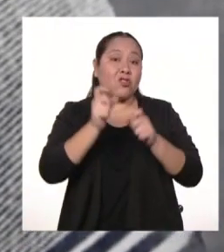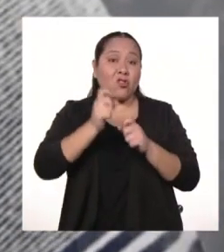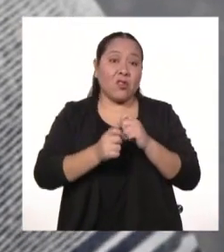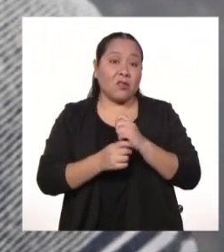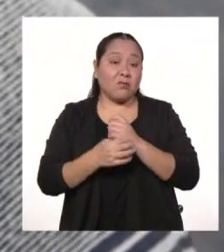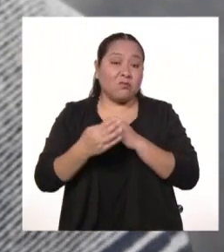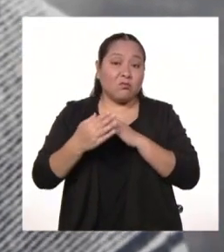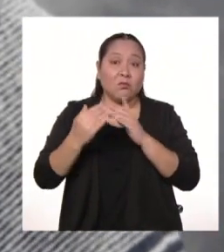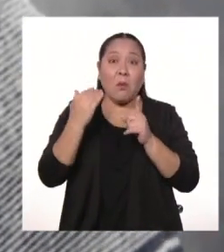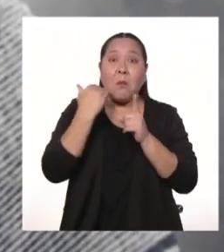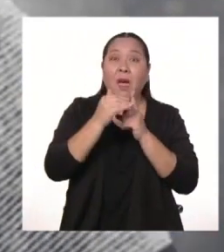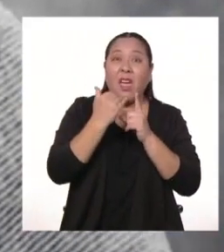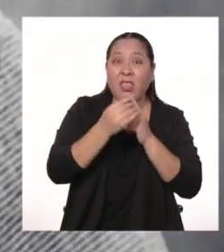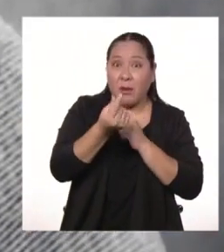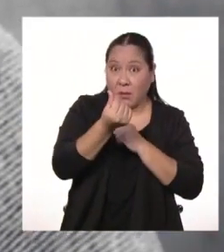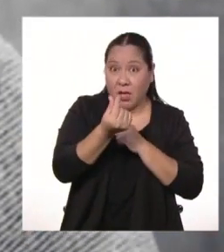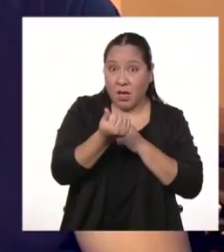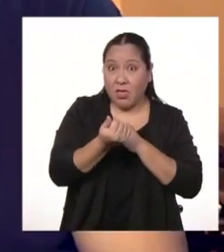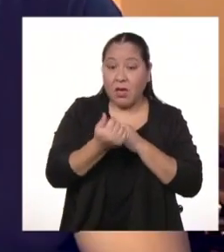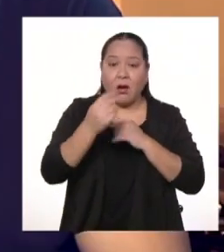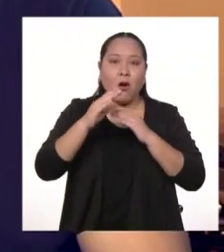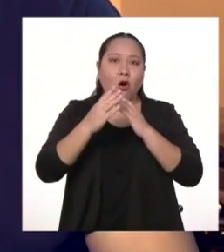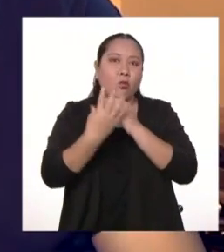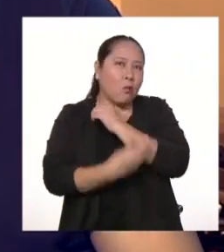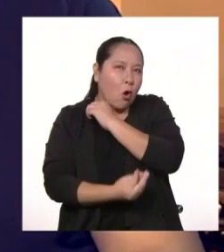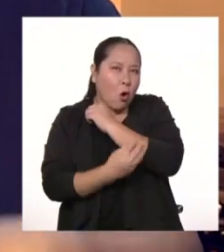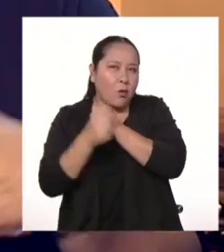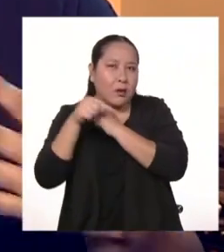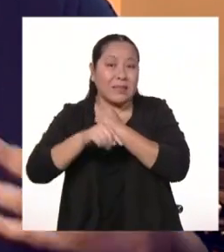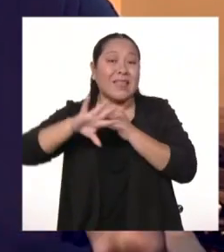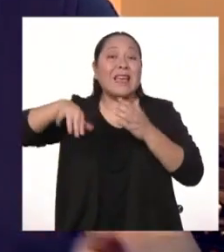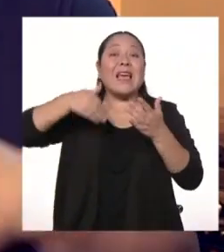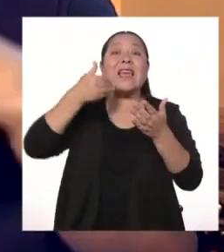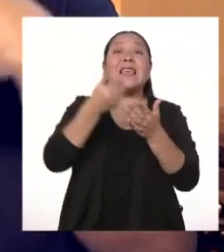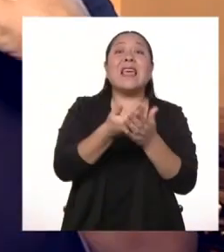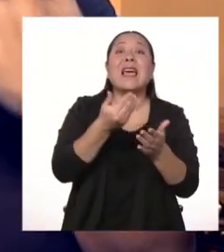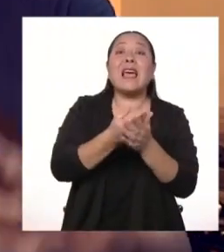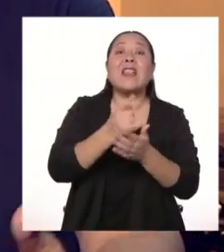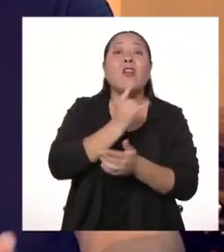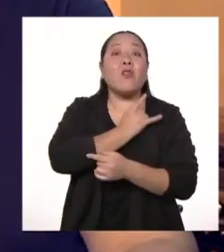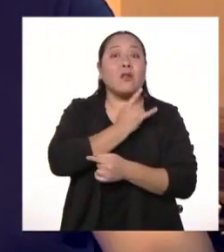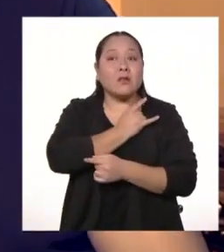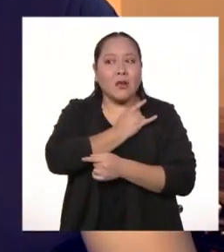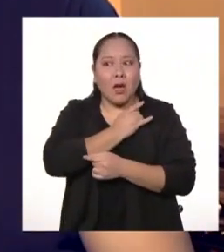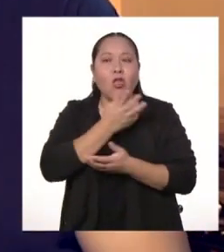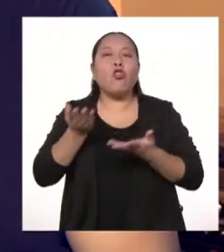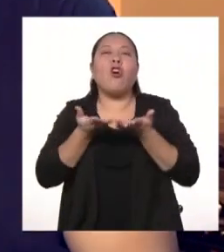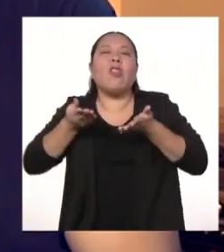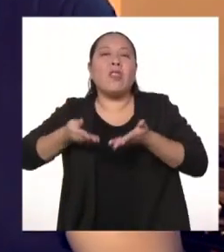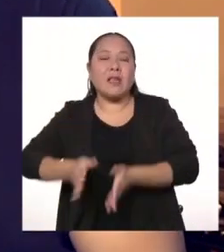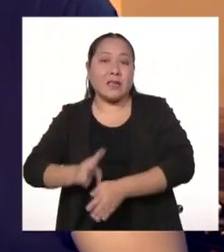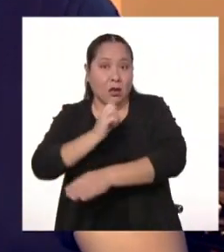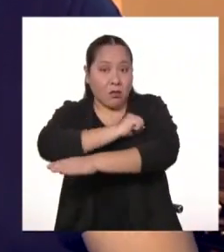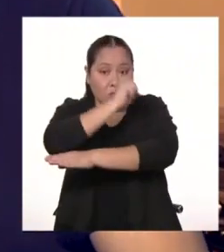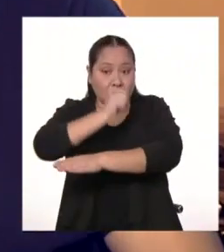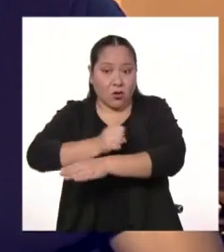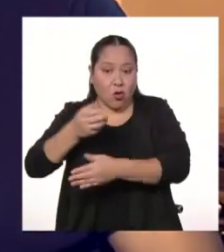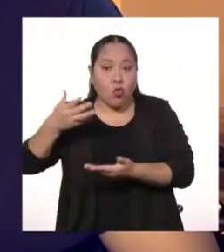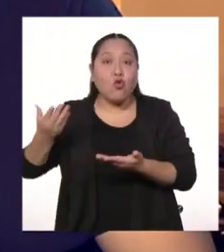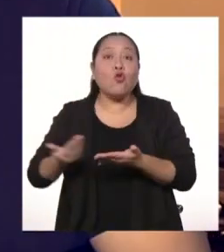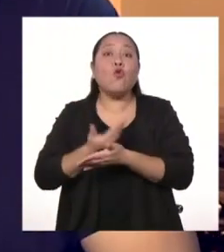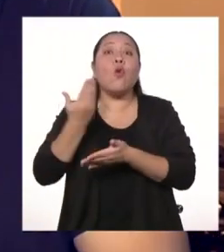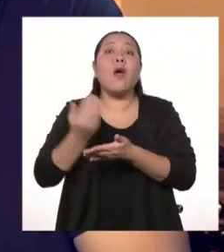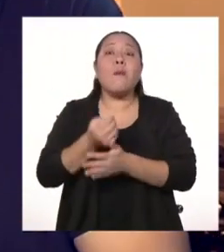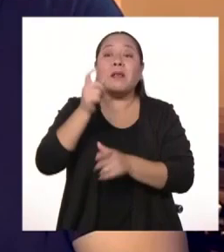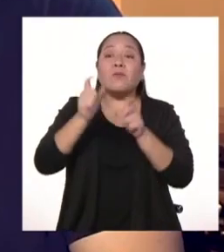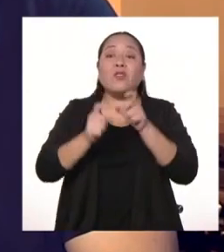media baja que llega a la universidad incluso con raíces andinas y que dan un nuevo color, una